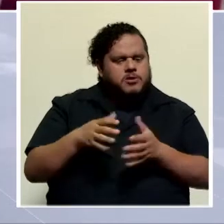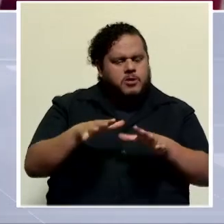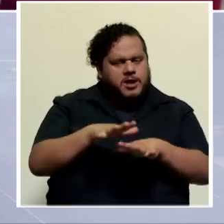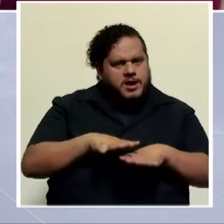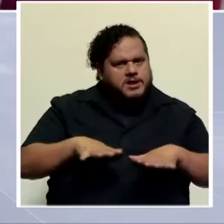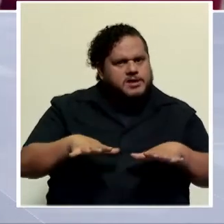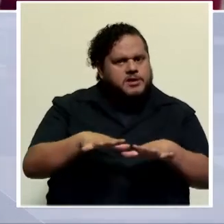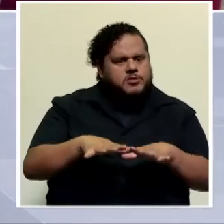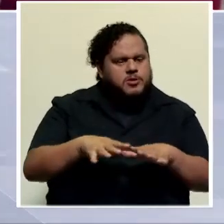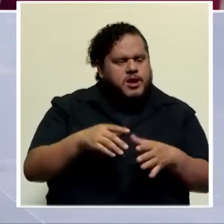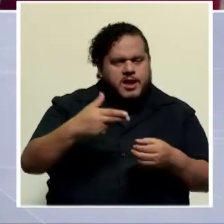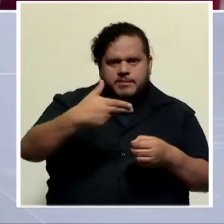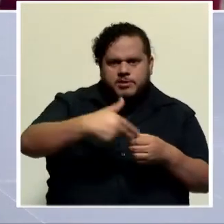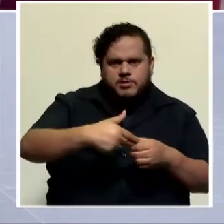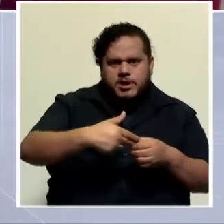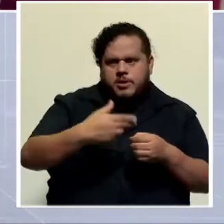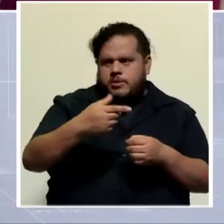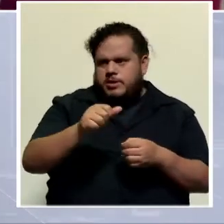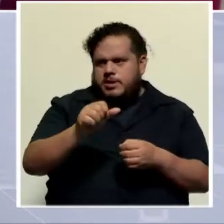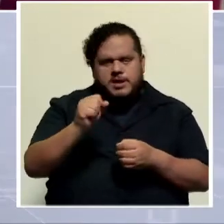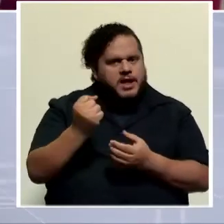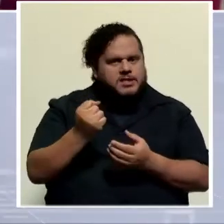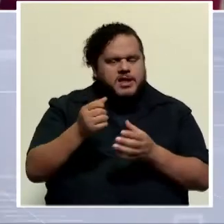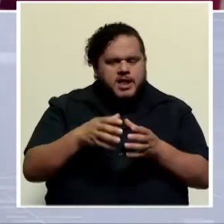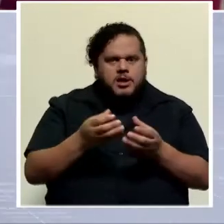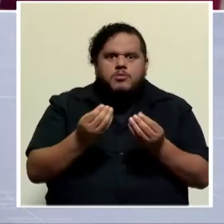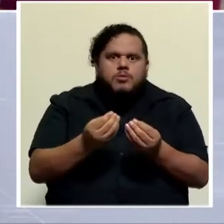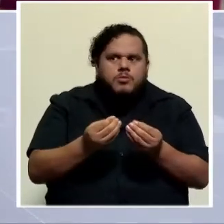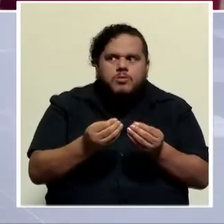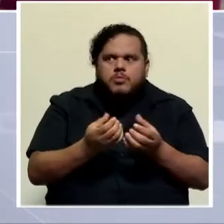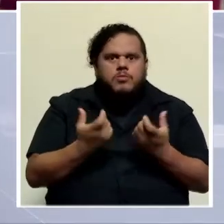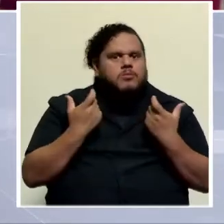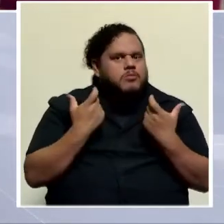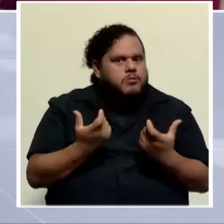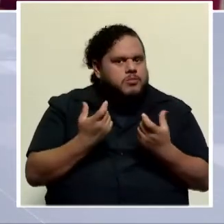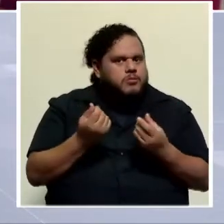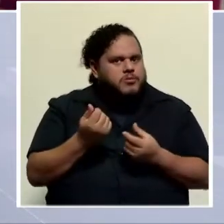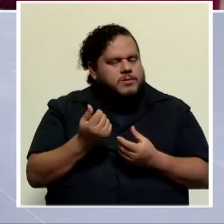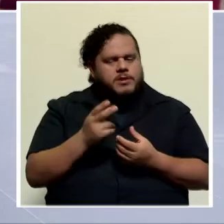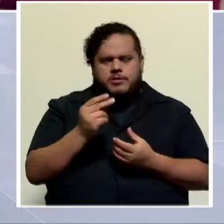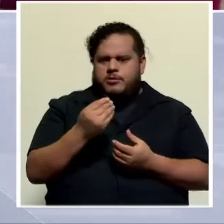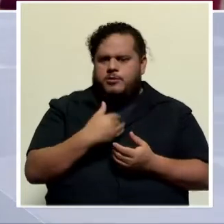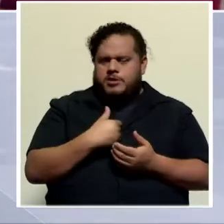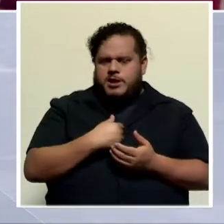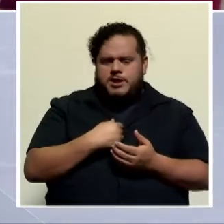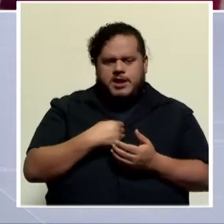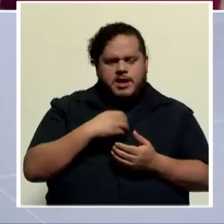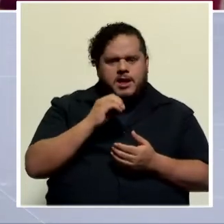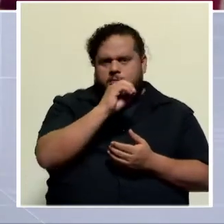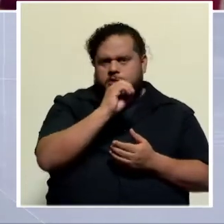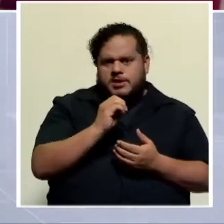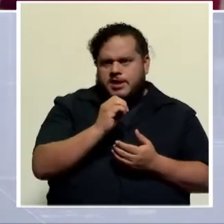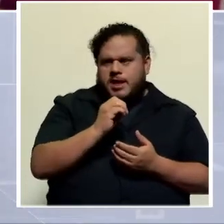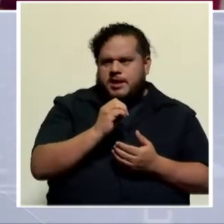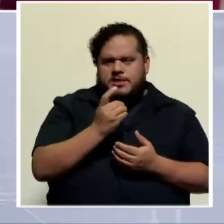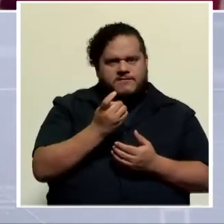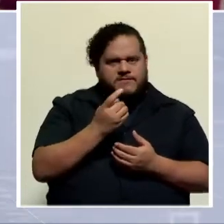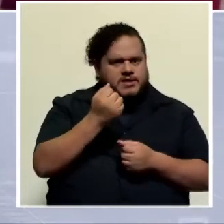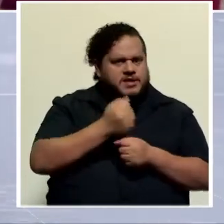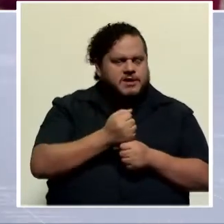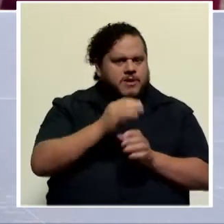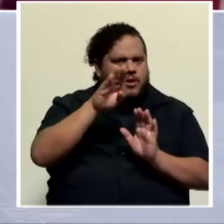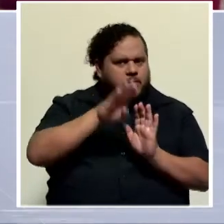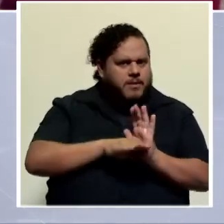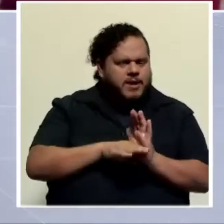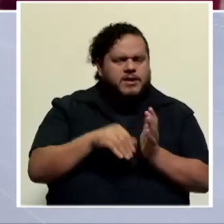petrolero y gasífero enormes dividendos? No tienen tasas de desempleo tan bajas. ¿Por qué no funciona la